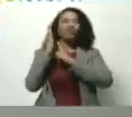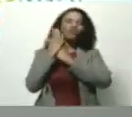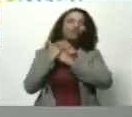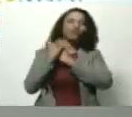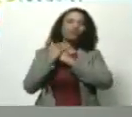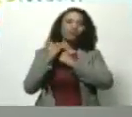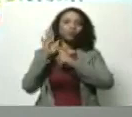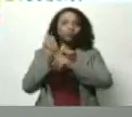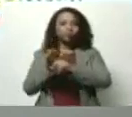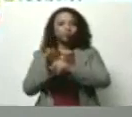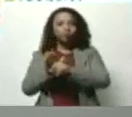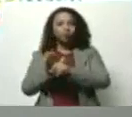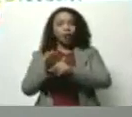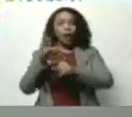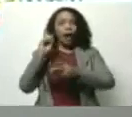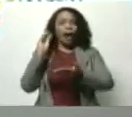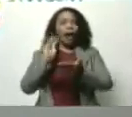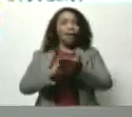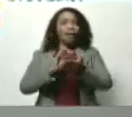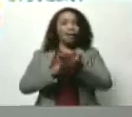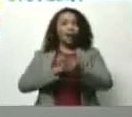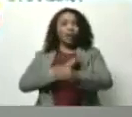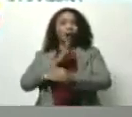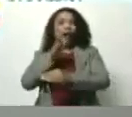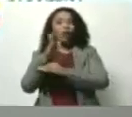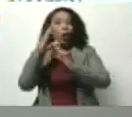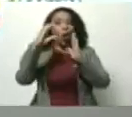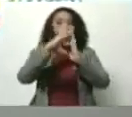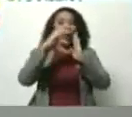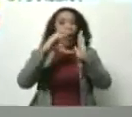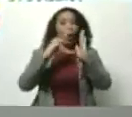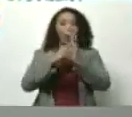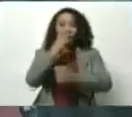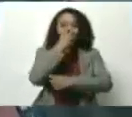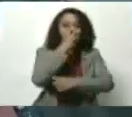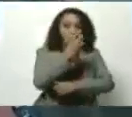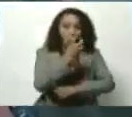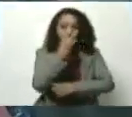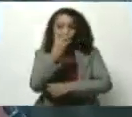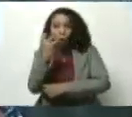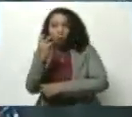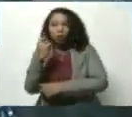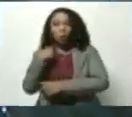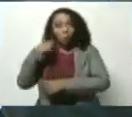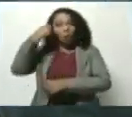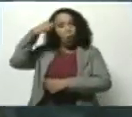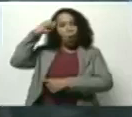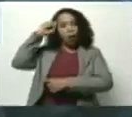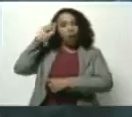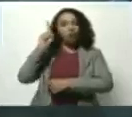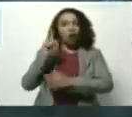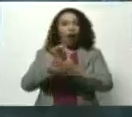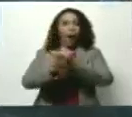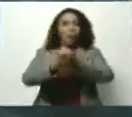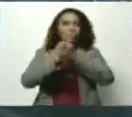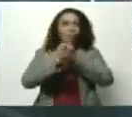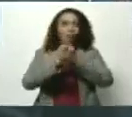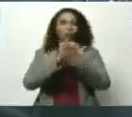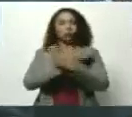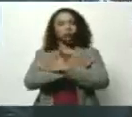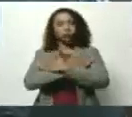las veces que han visitado a opel en lópez en viena no recuerdo por supuesto su amistad su